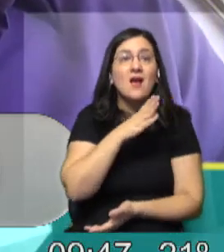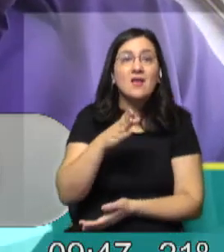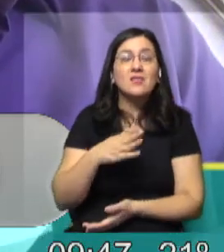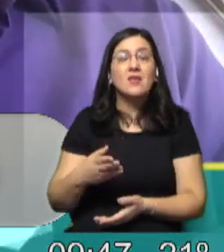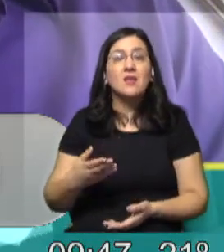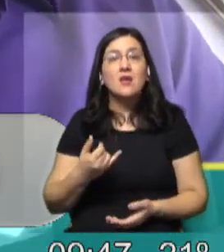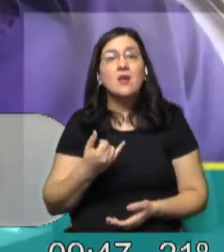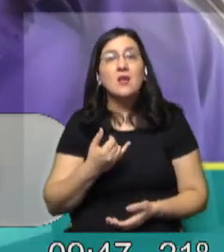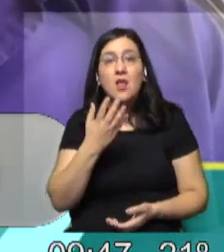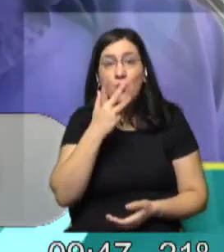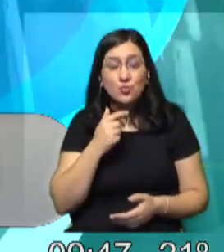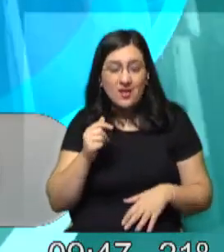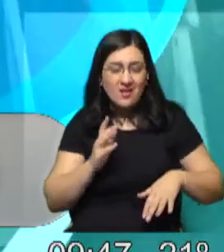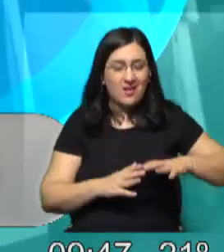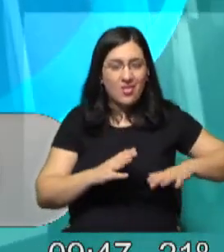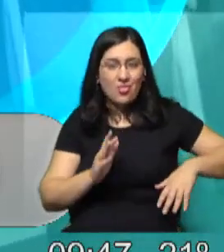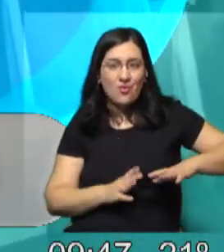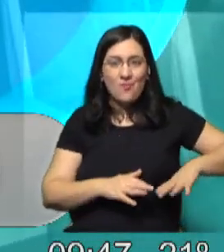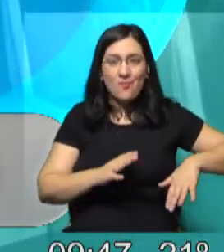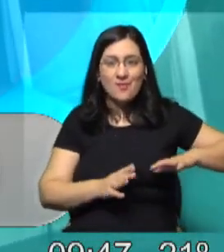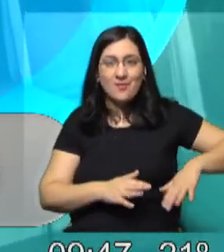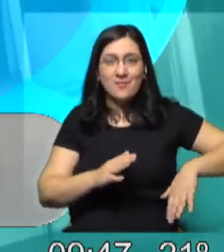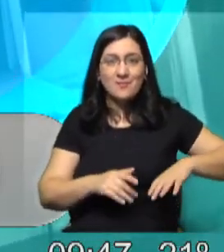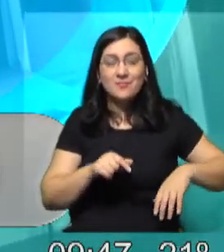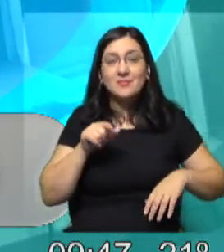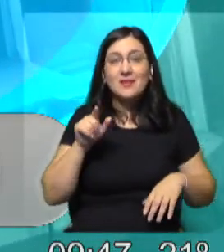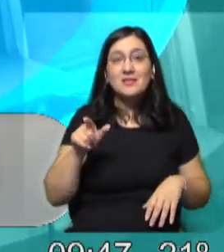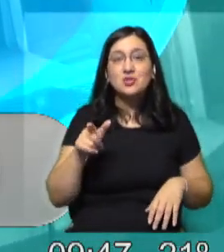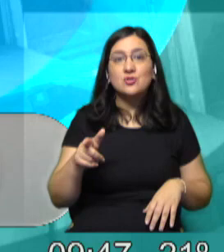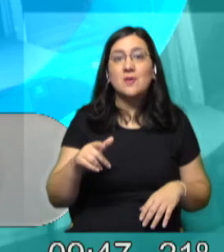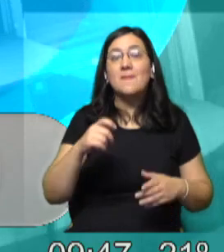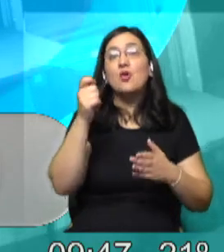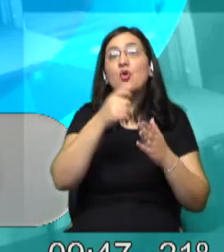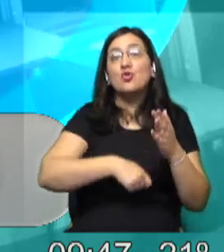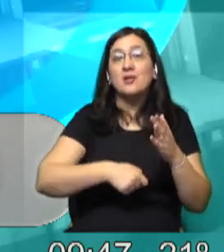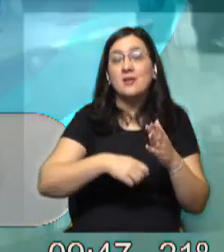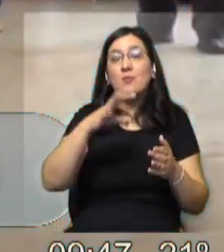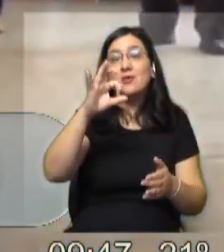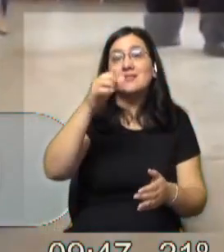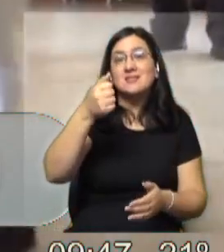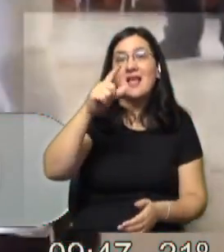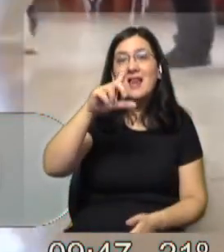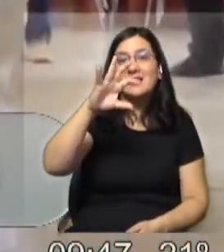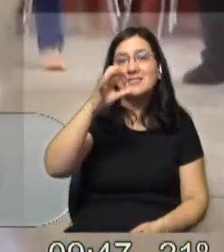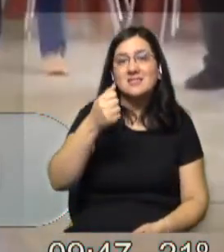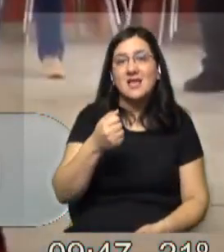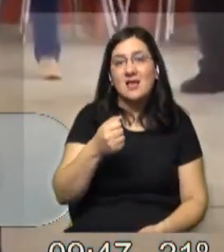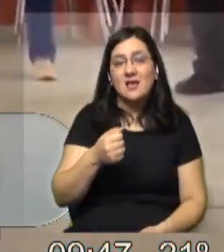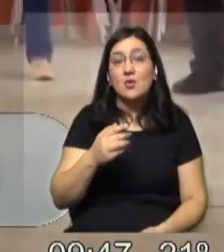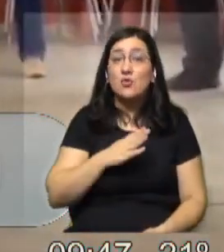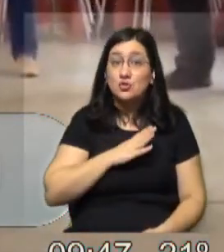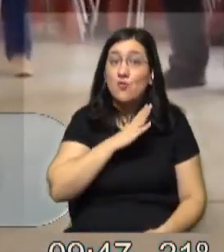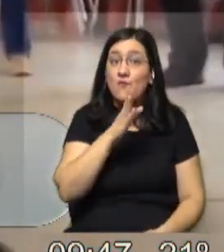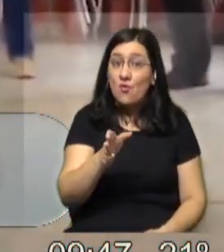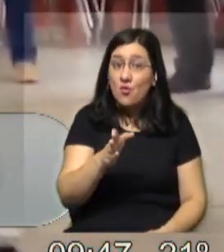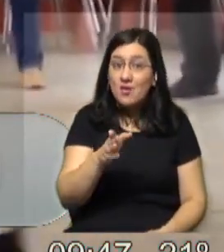candombe bueno el candombe Yo trato o sea ellos me me contratan por la salsa una vez que estoy allá